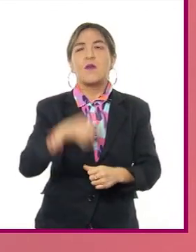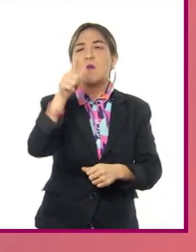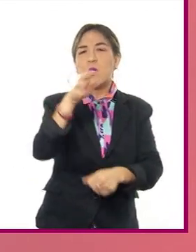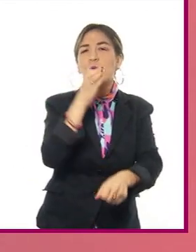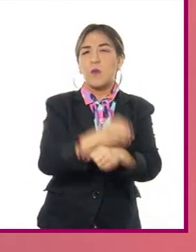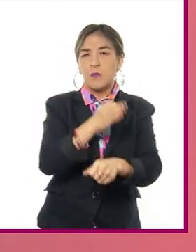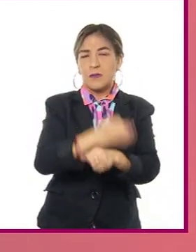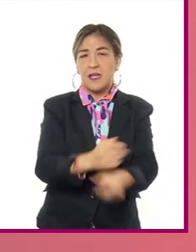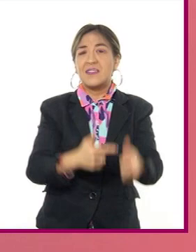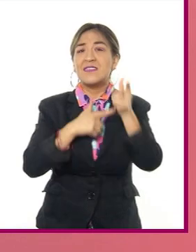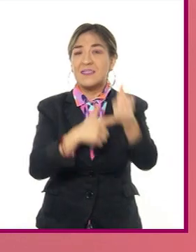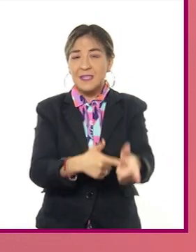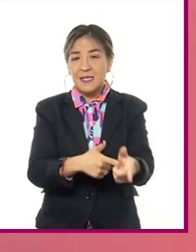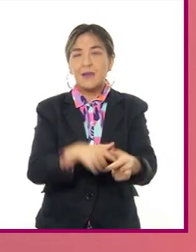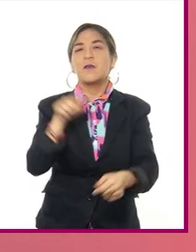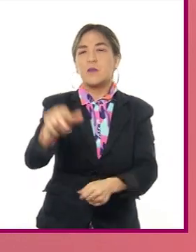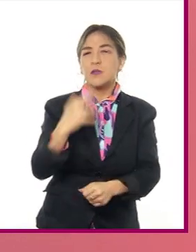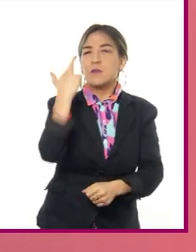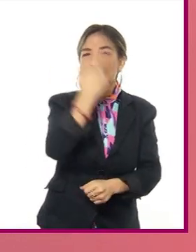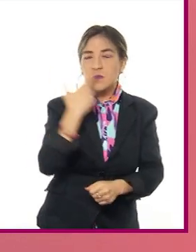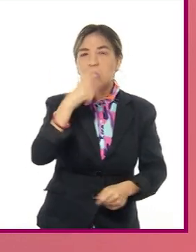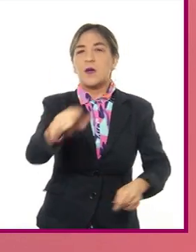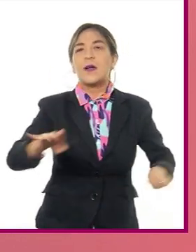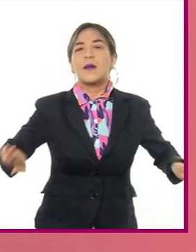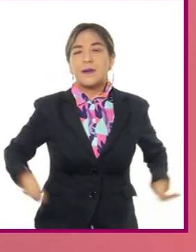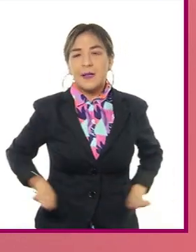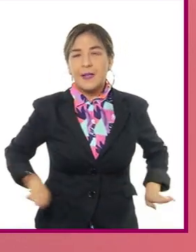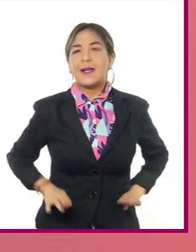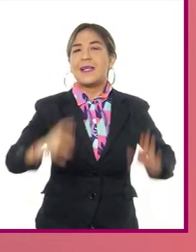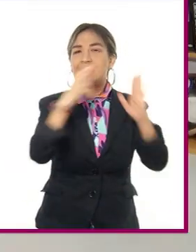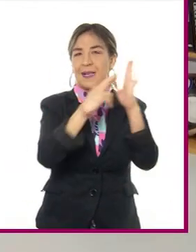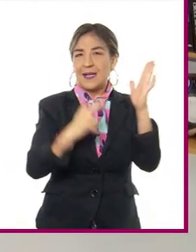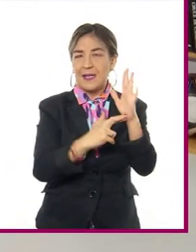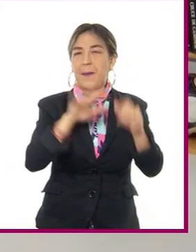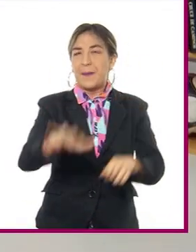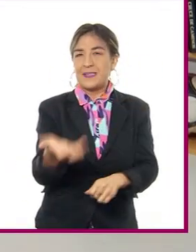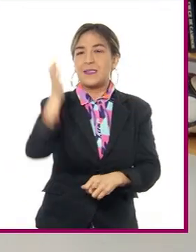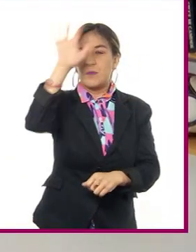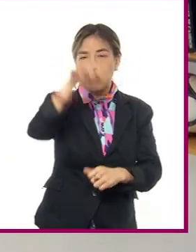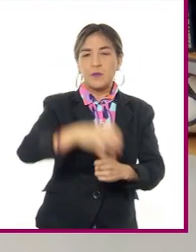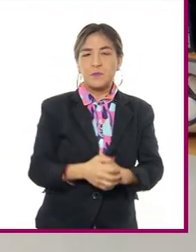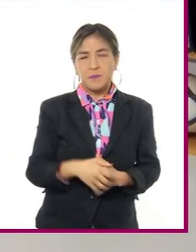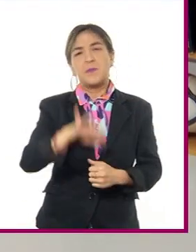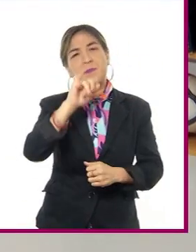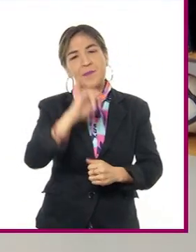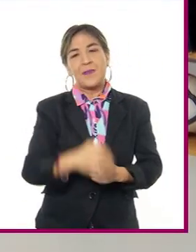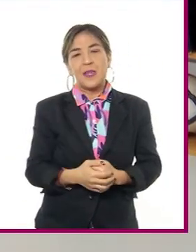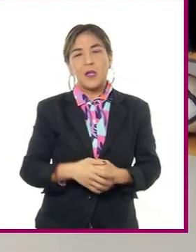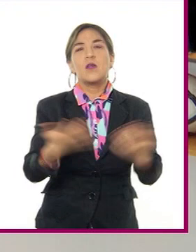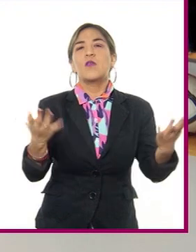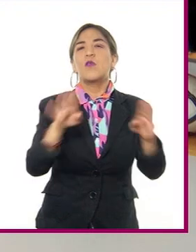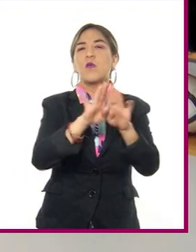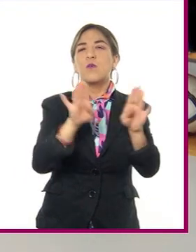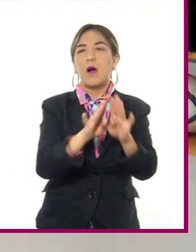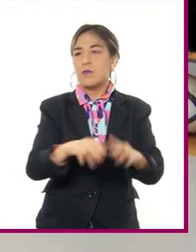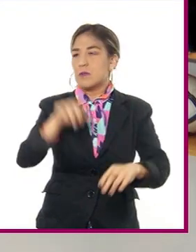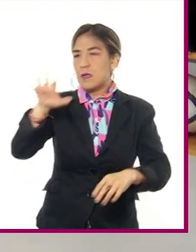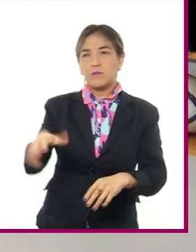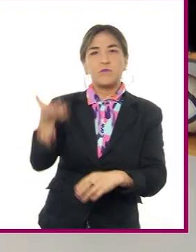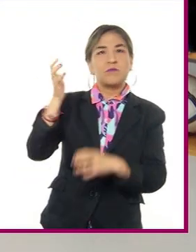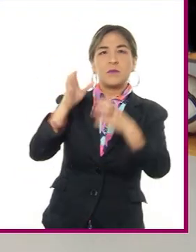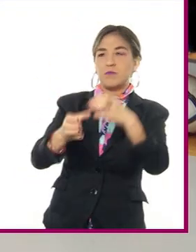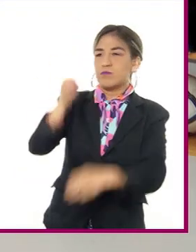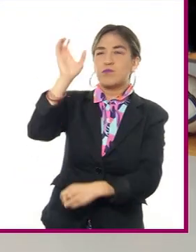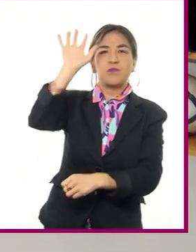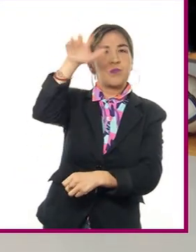si seguimos con nuestro análisis de las reglas del básquetbol? ¿Podemos hablar sobre la cancha, profesor? He visto